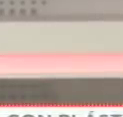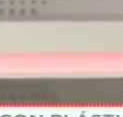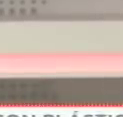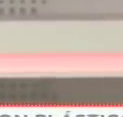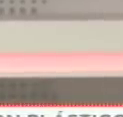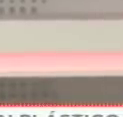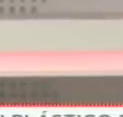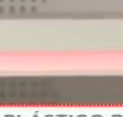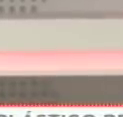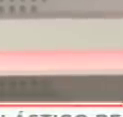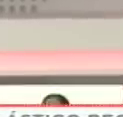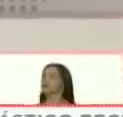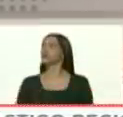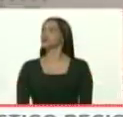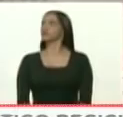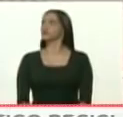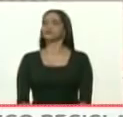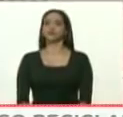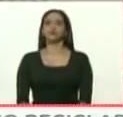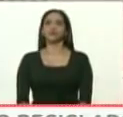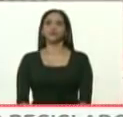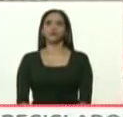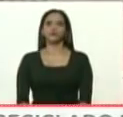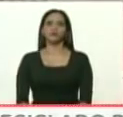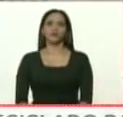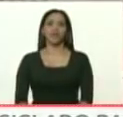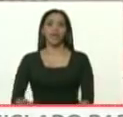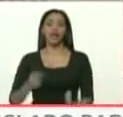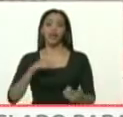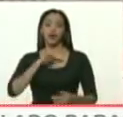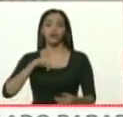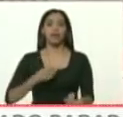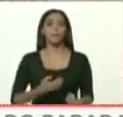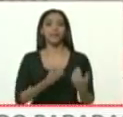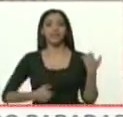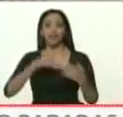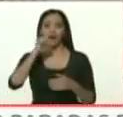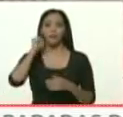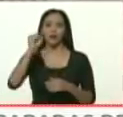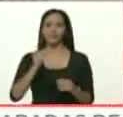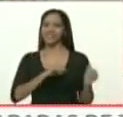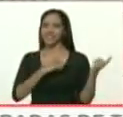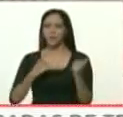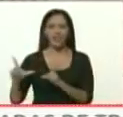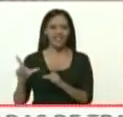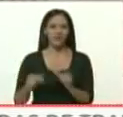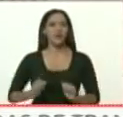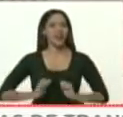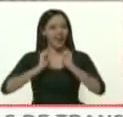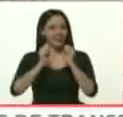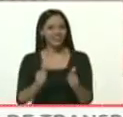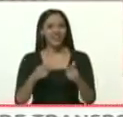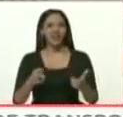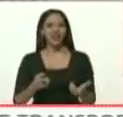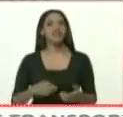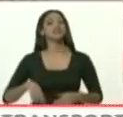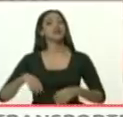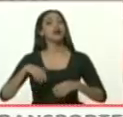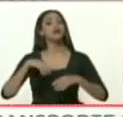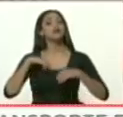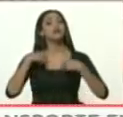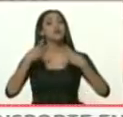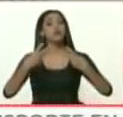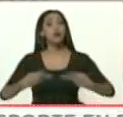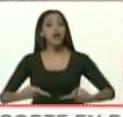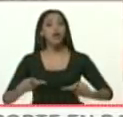la Navidad, tal como lo ha dicho el presidente Nicolás Maduro Moros. Y bueno, en Venezuela estamos ya preparados para iniciar esta temporada de